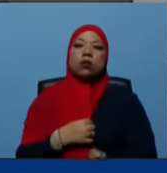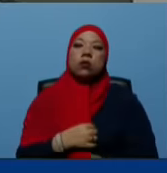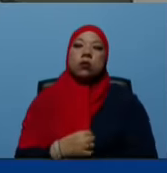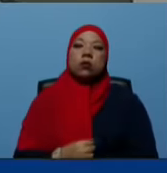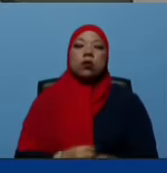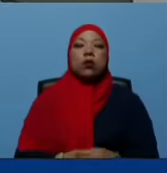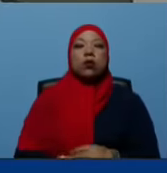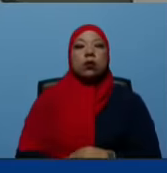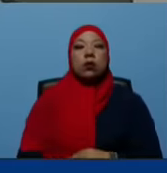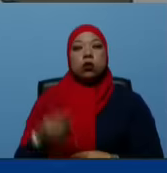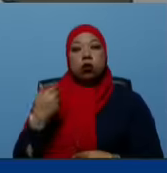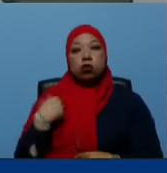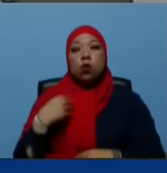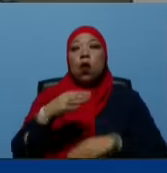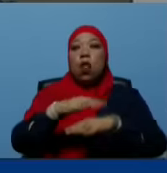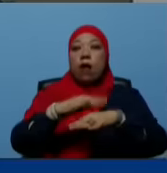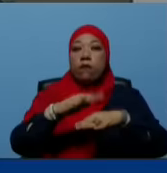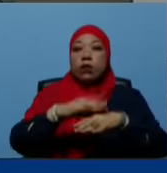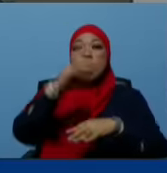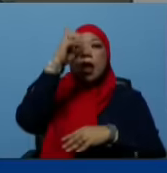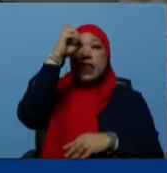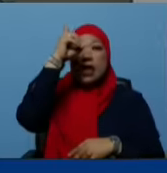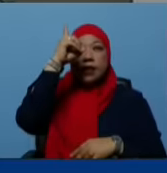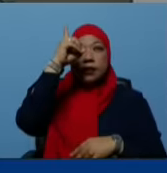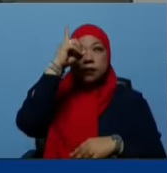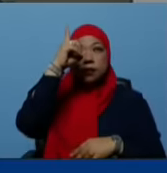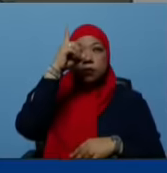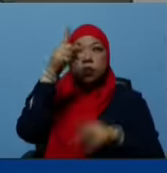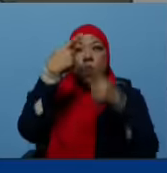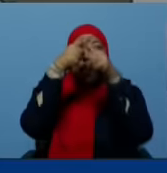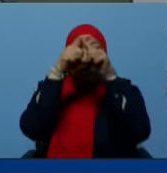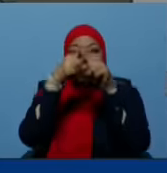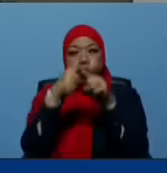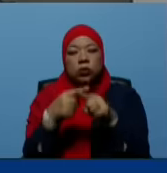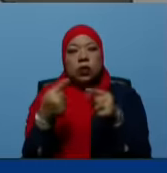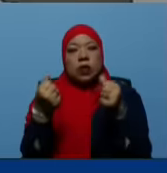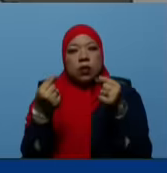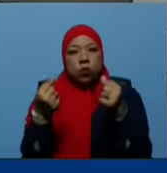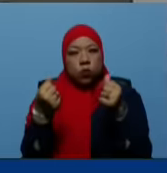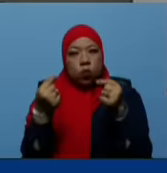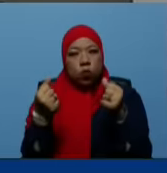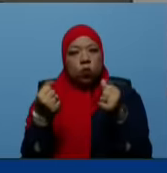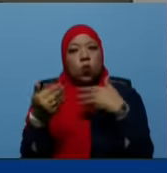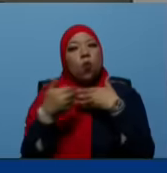Le dije a la vicepresidenta que hagan el cálculo del daño económico